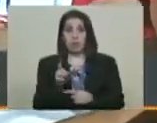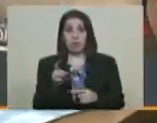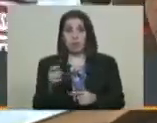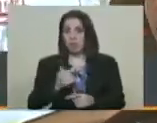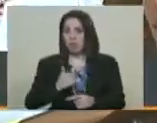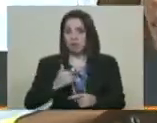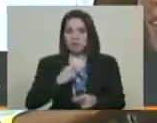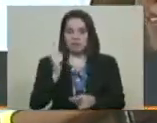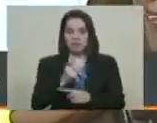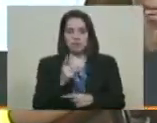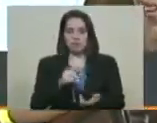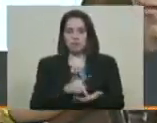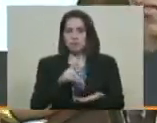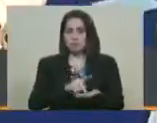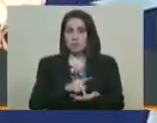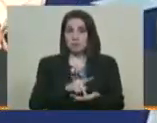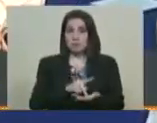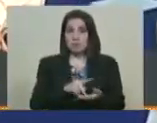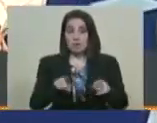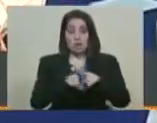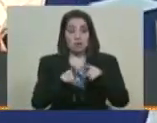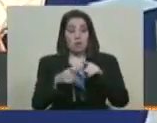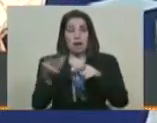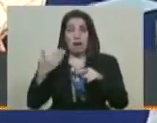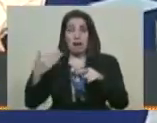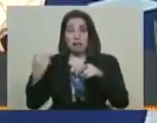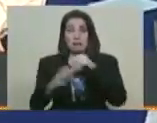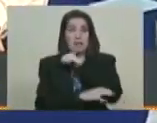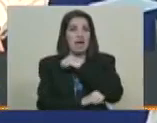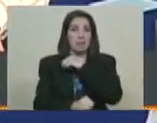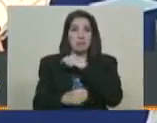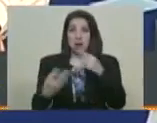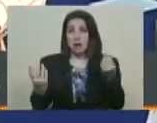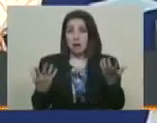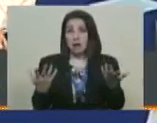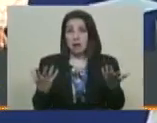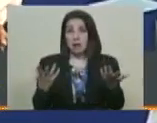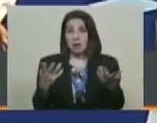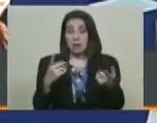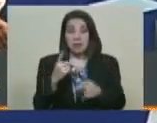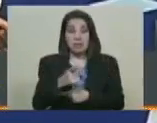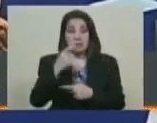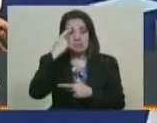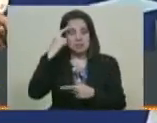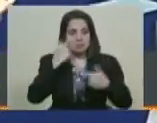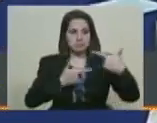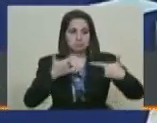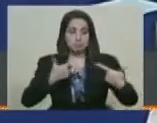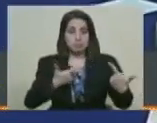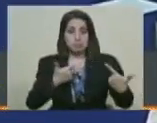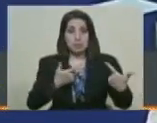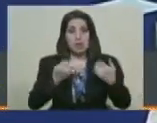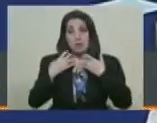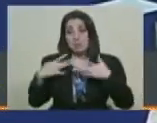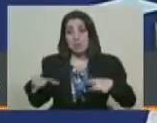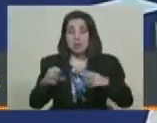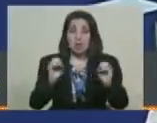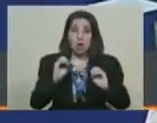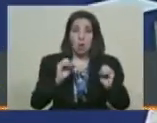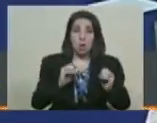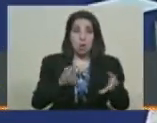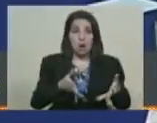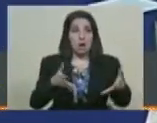Eso es trampa. ¿Ah? No puede ser, ¿no? Yo quiero jugar,